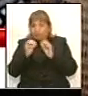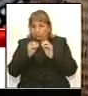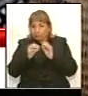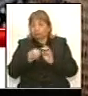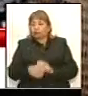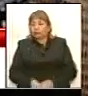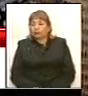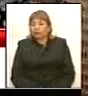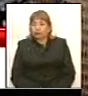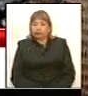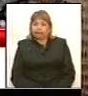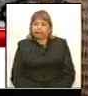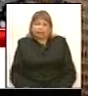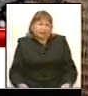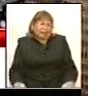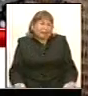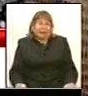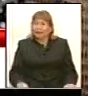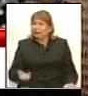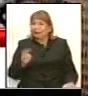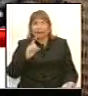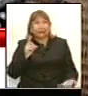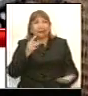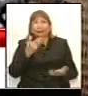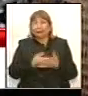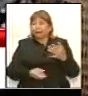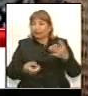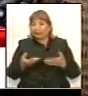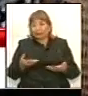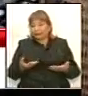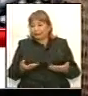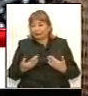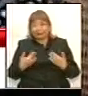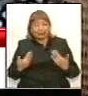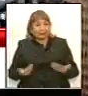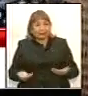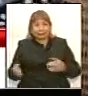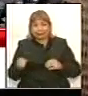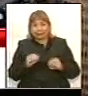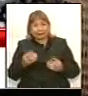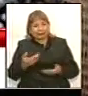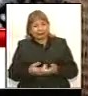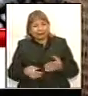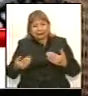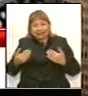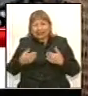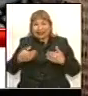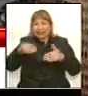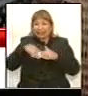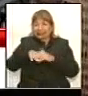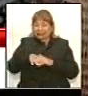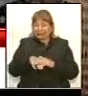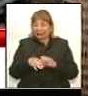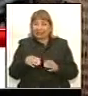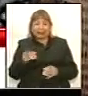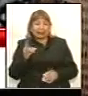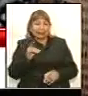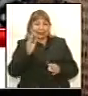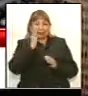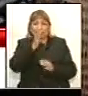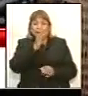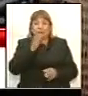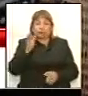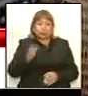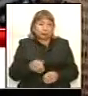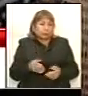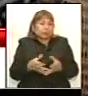resolverse. Pero no es posible, digo yo, que una autoridad no pueda disponer de lo que se tiene en almacén por la naturaleza de las cosas, porque para